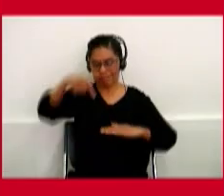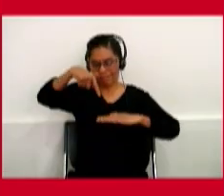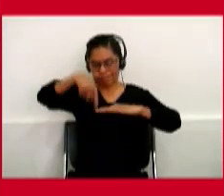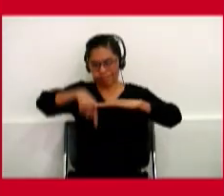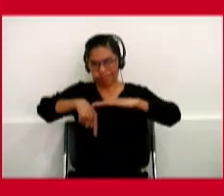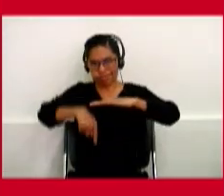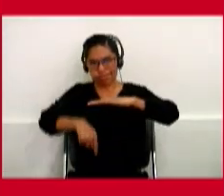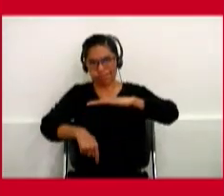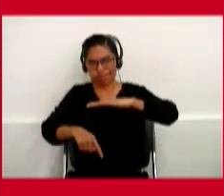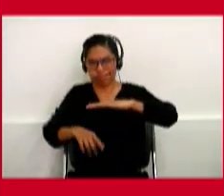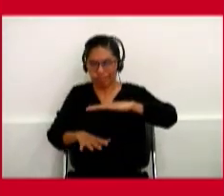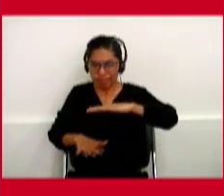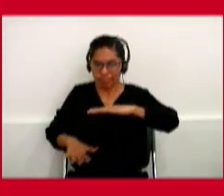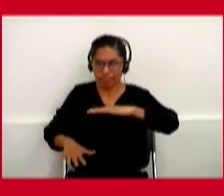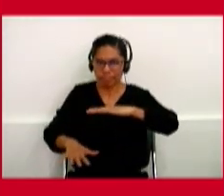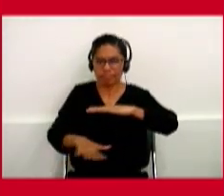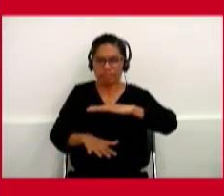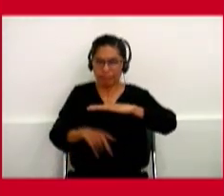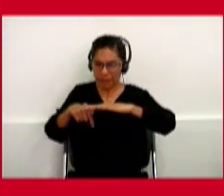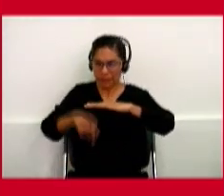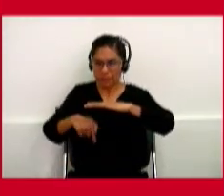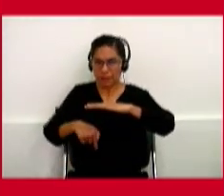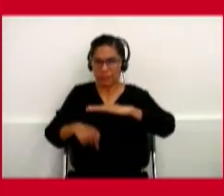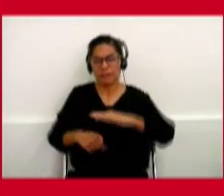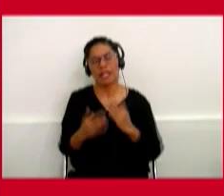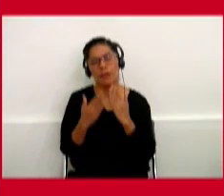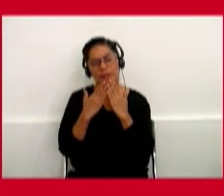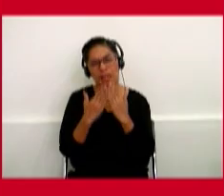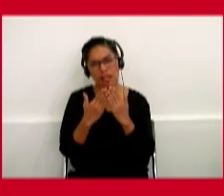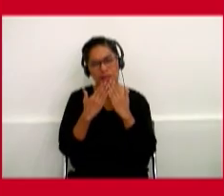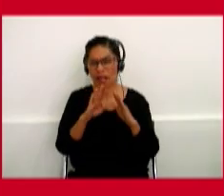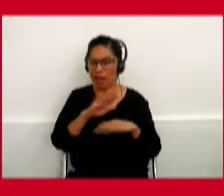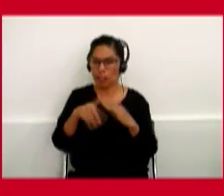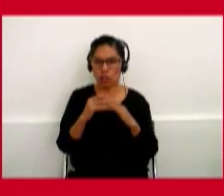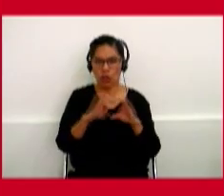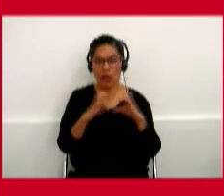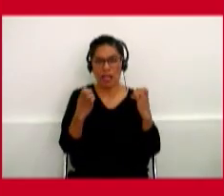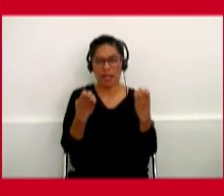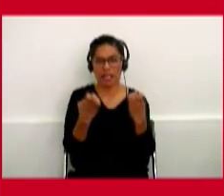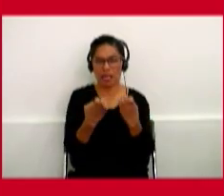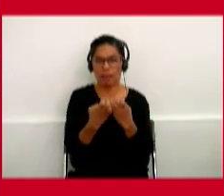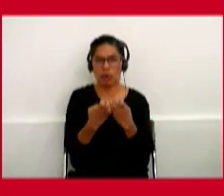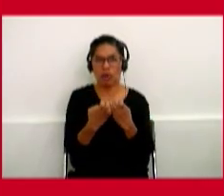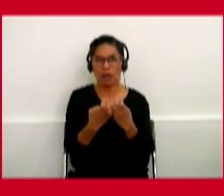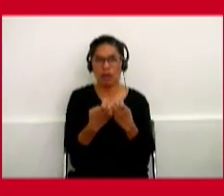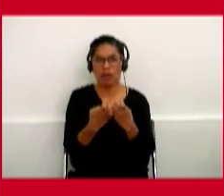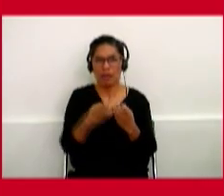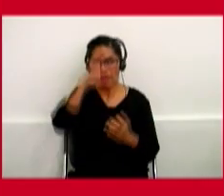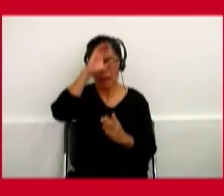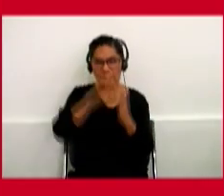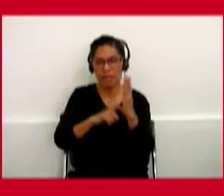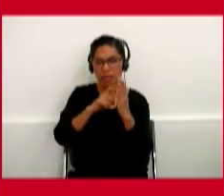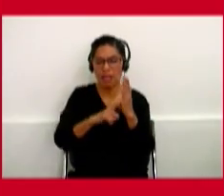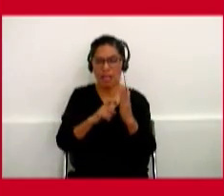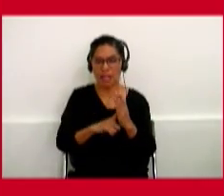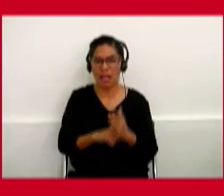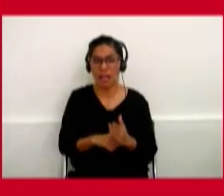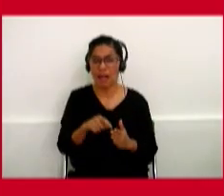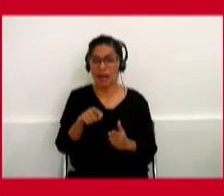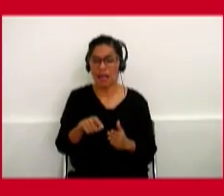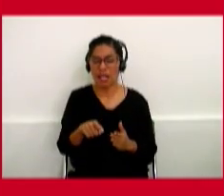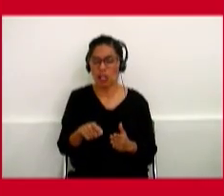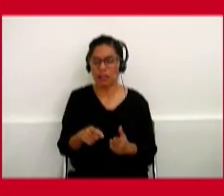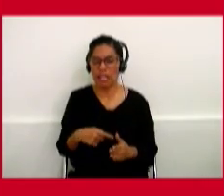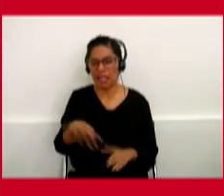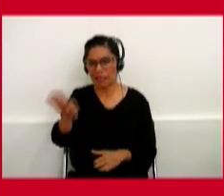nivel operativo. Y acá agradecer a todo el equipo de Minera Condestable que apostó por este proyecto y